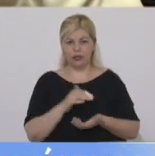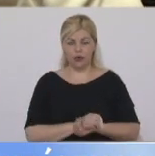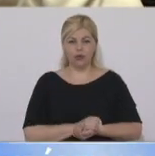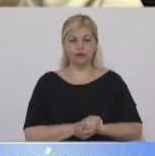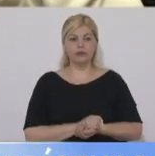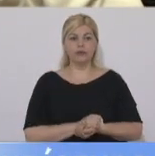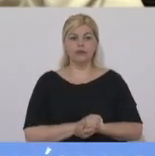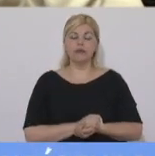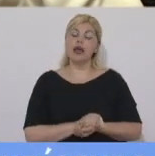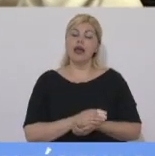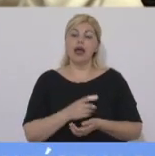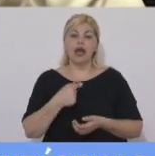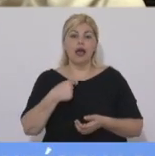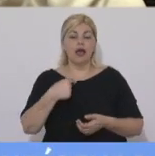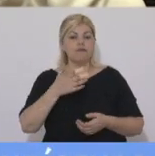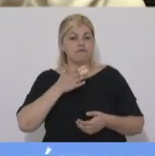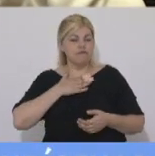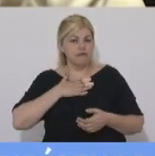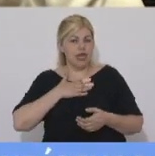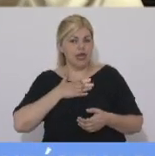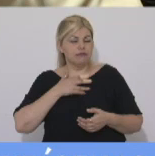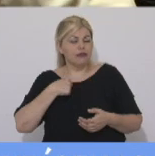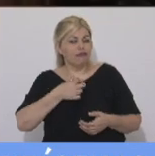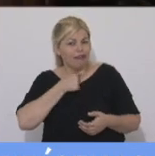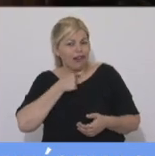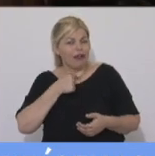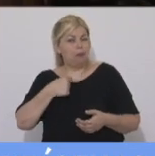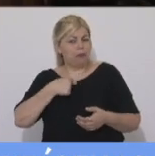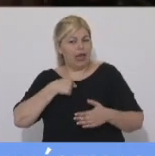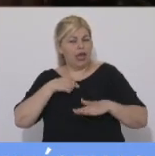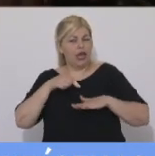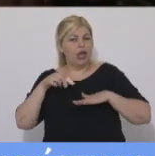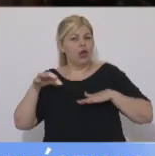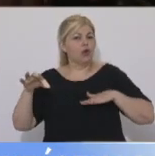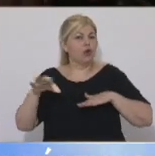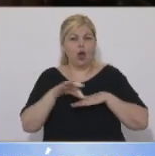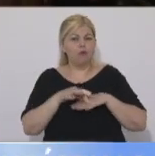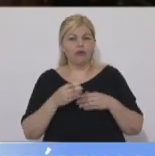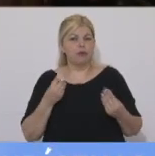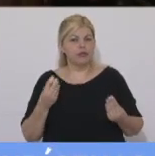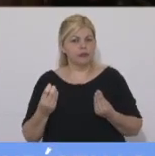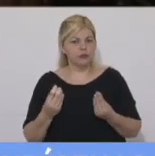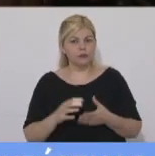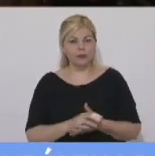2025. Es mi expectativa y es mi compromiso que